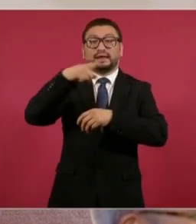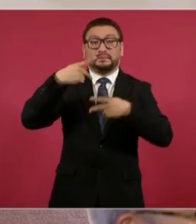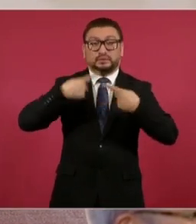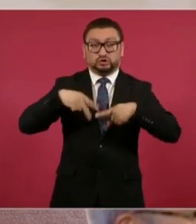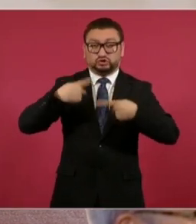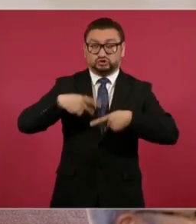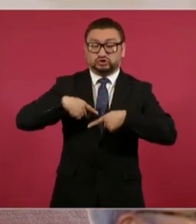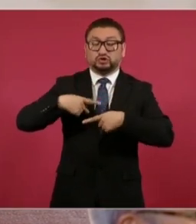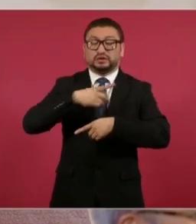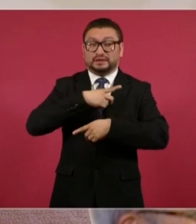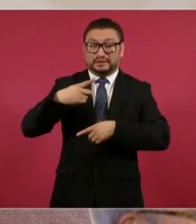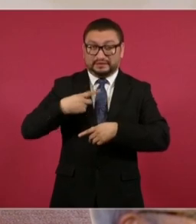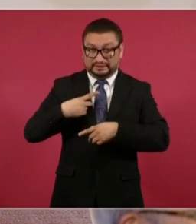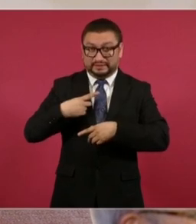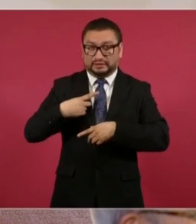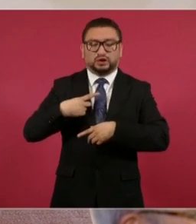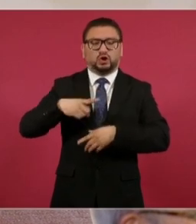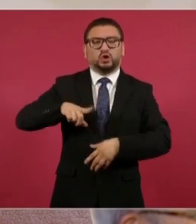ASUME